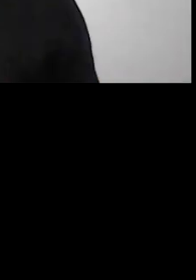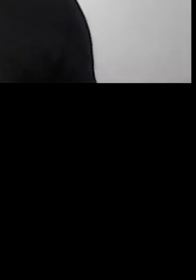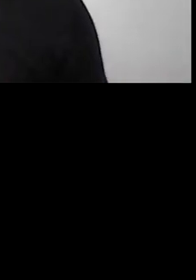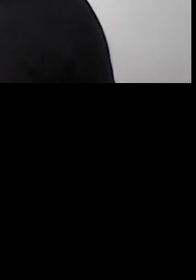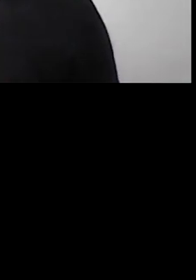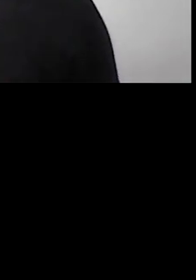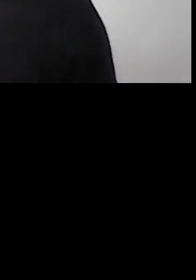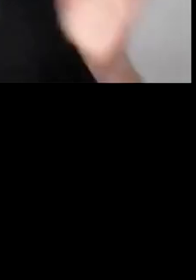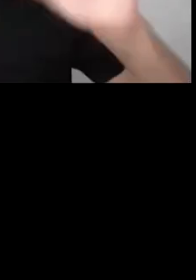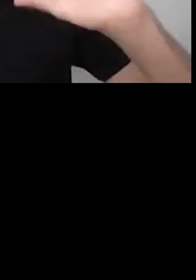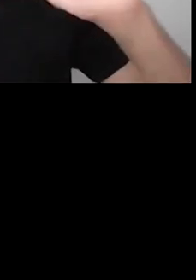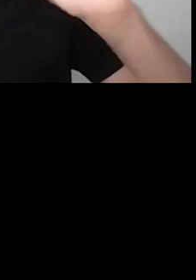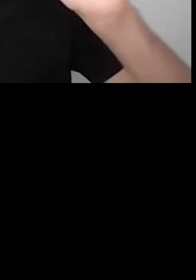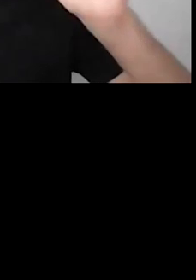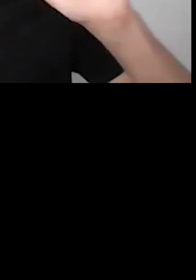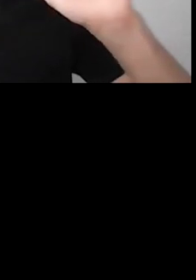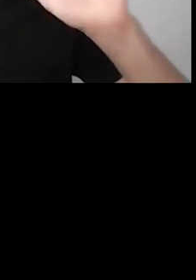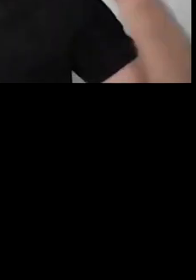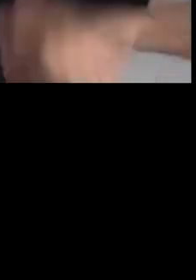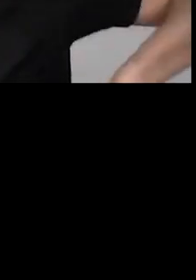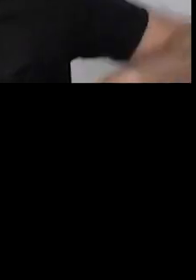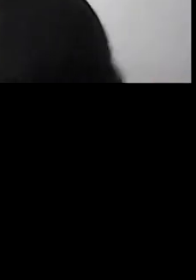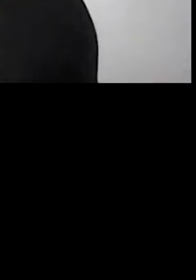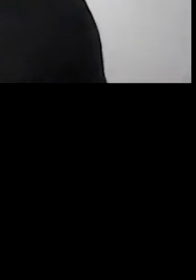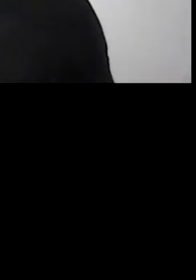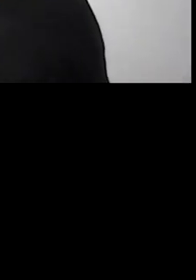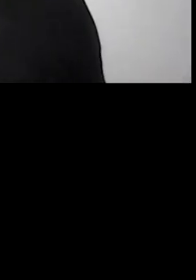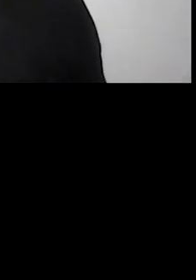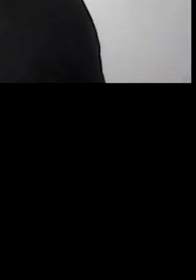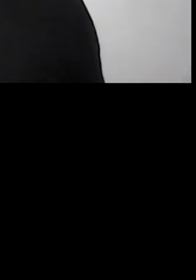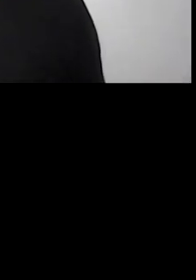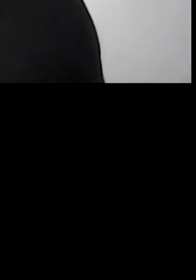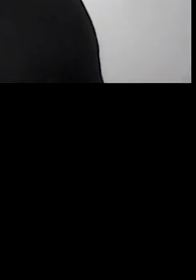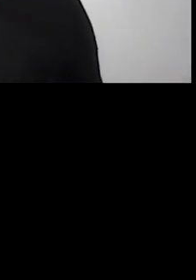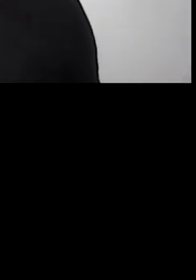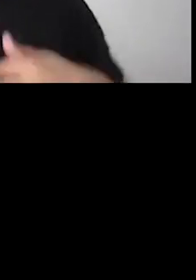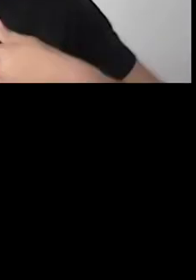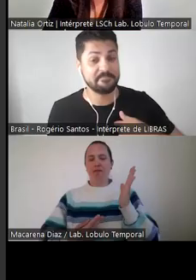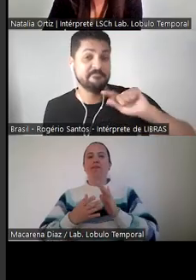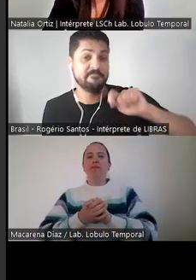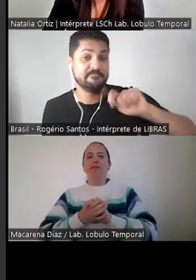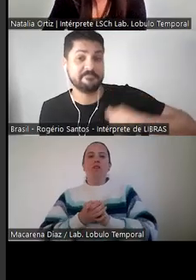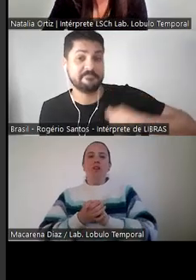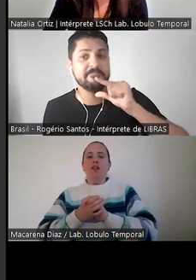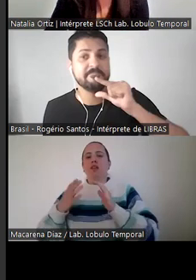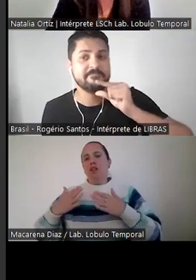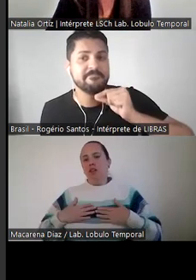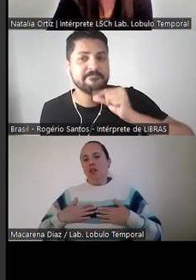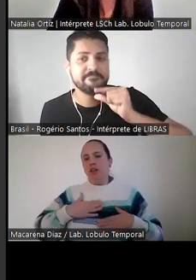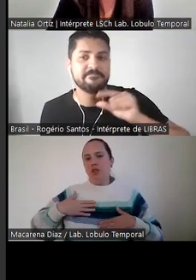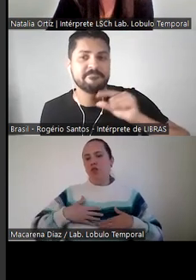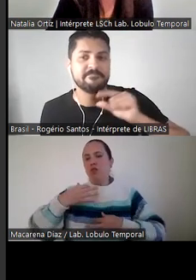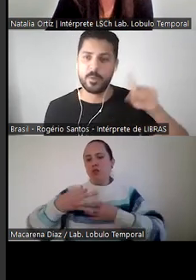¡Hola! ¡Hola! ¿Otra vez? Bien, yo soy Macarena. Yo soy artista.